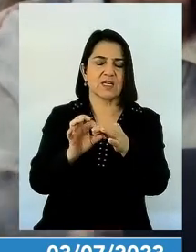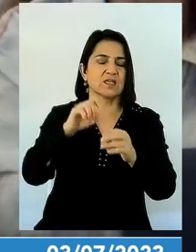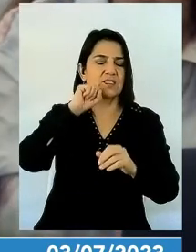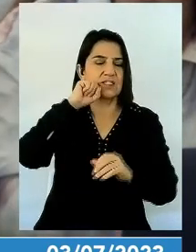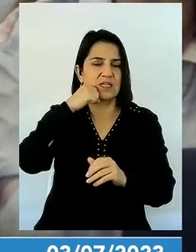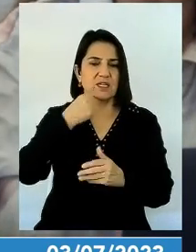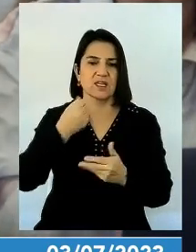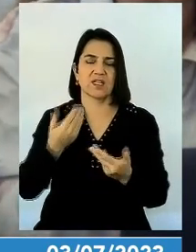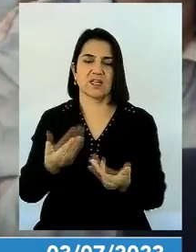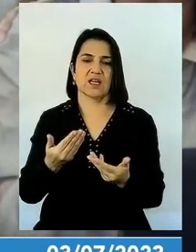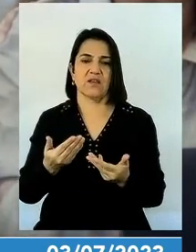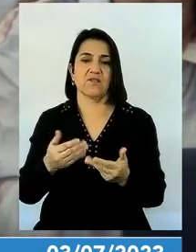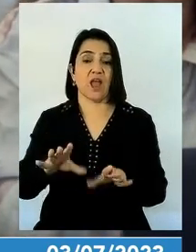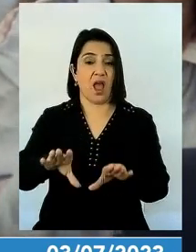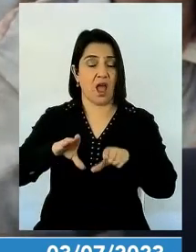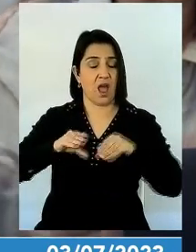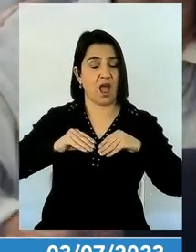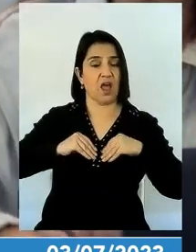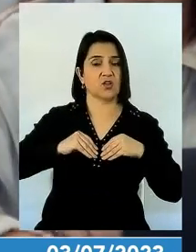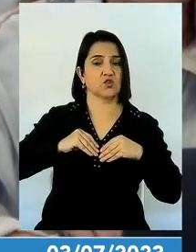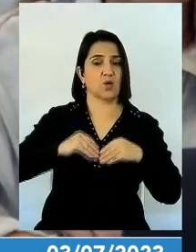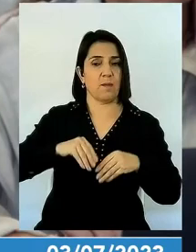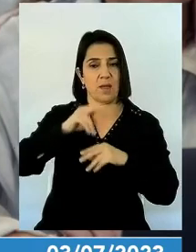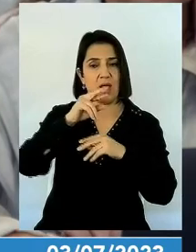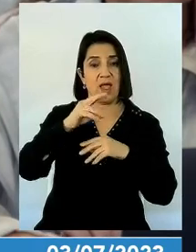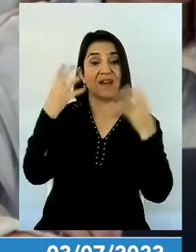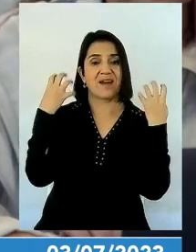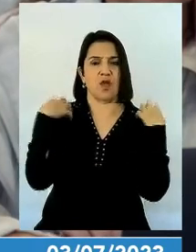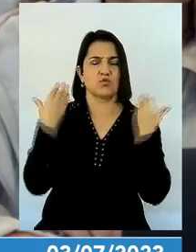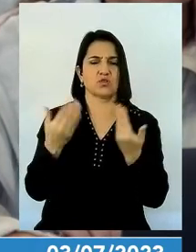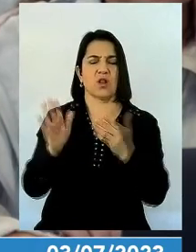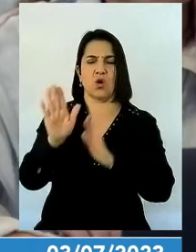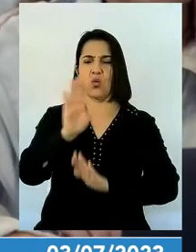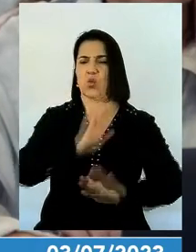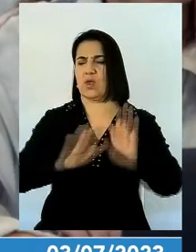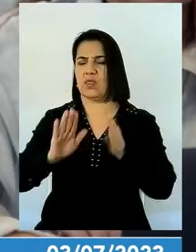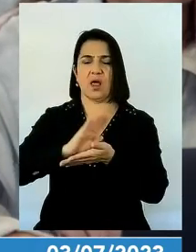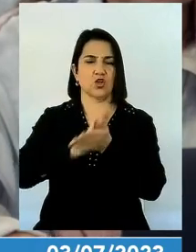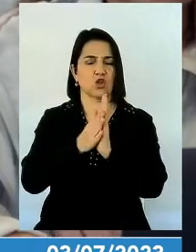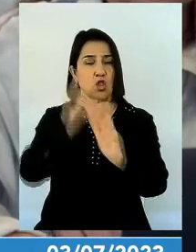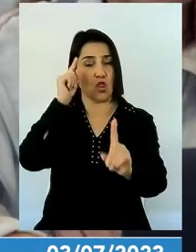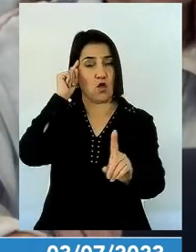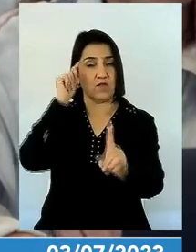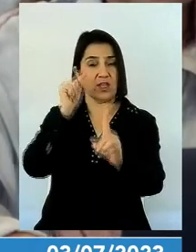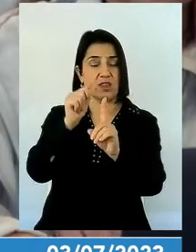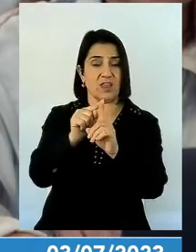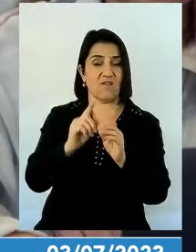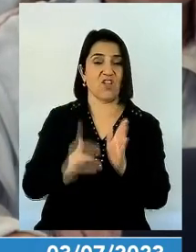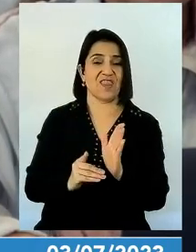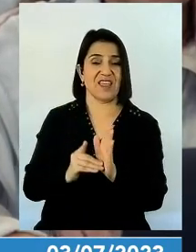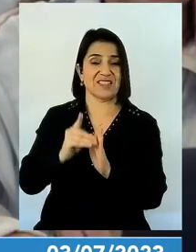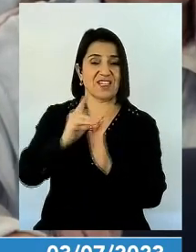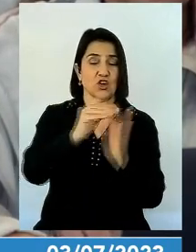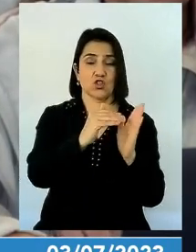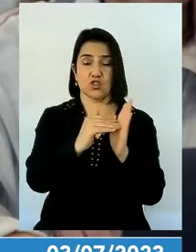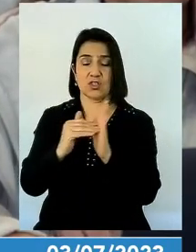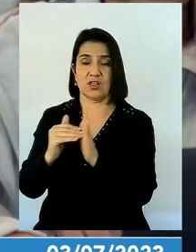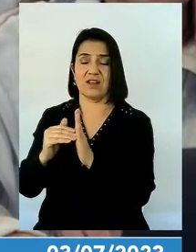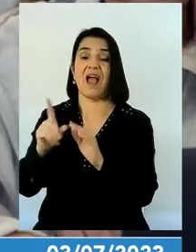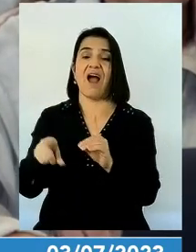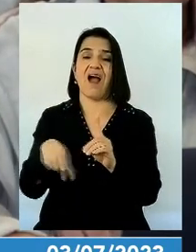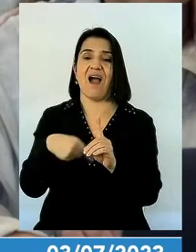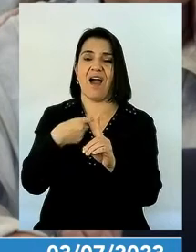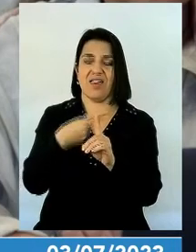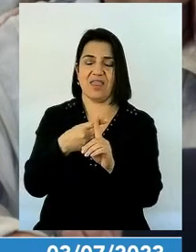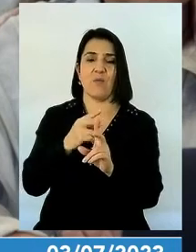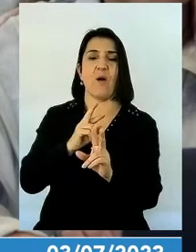asume la responsabilidad de velar por todos los objetivos del desarrollo sostenible y más encima tiene una relación con la